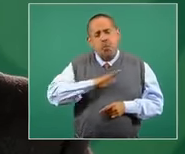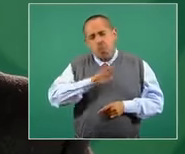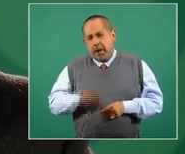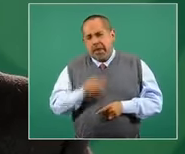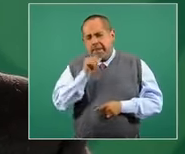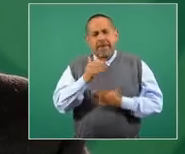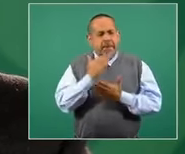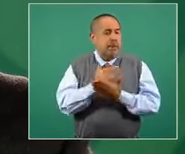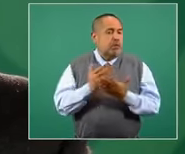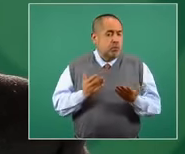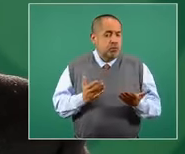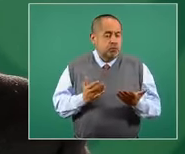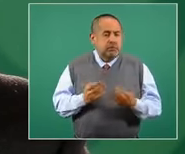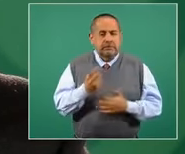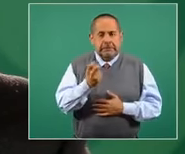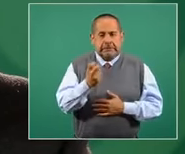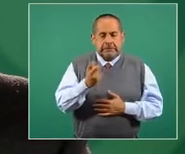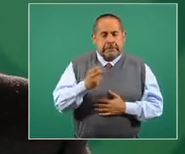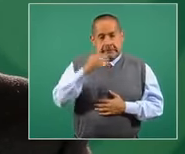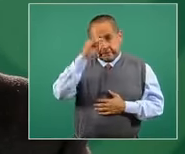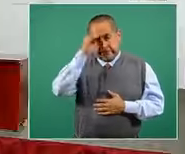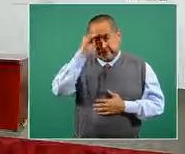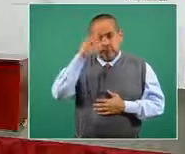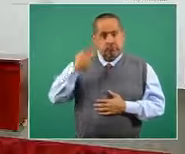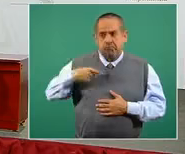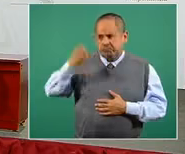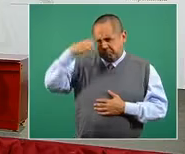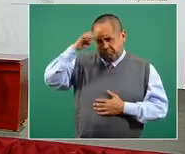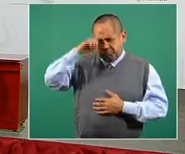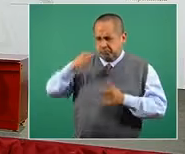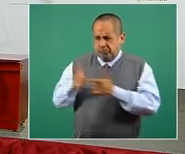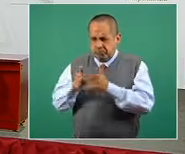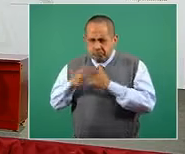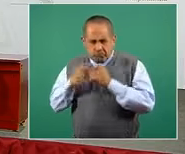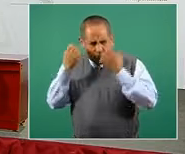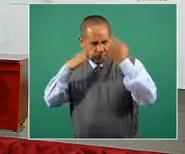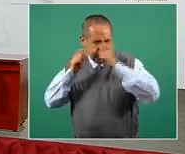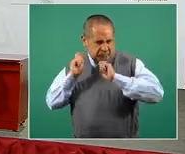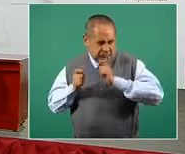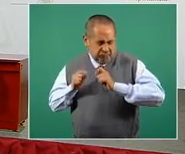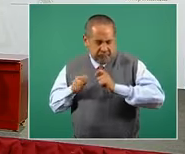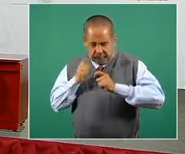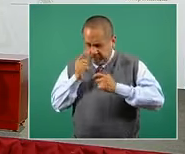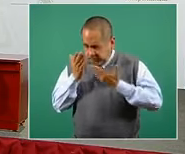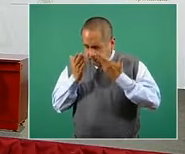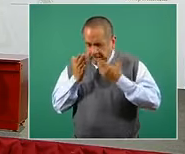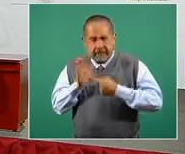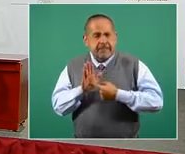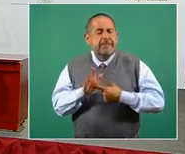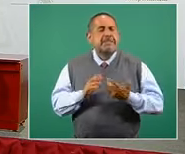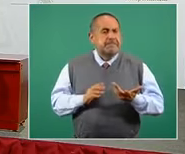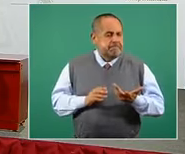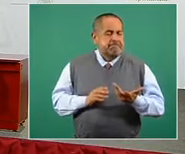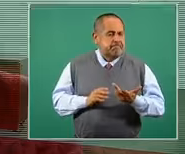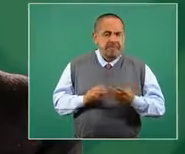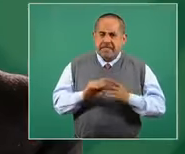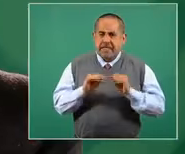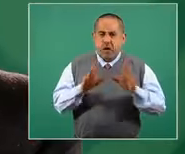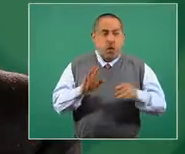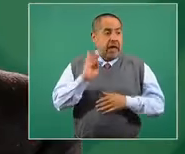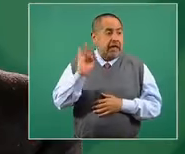los análisis que han hecho las personas expertas del grupo técnico asesor muestran que si logramos